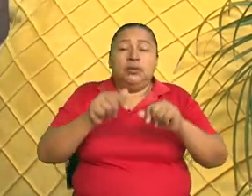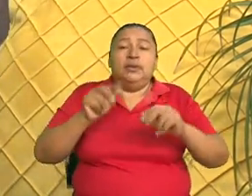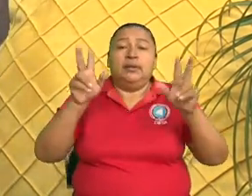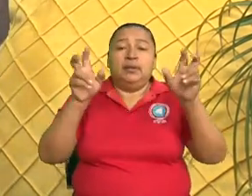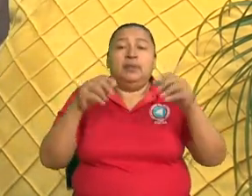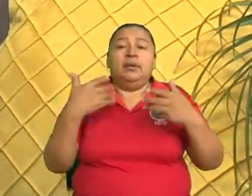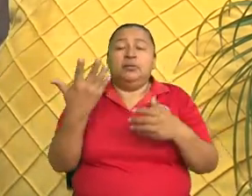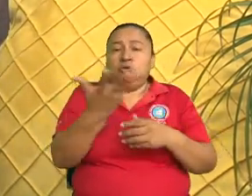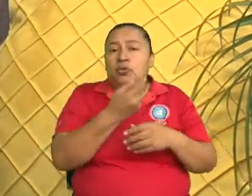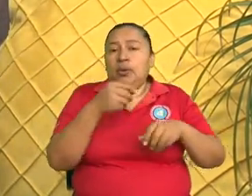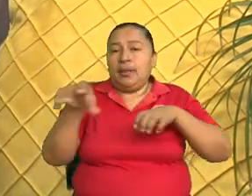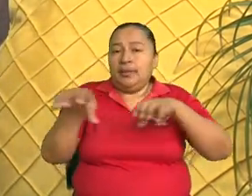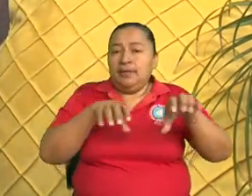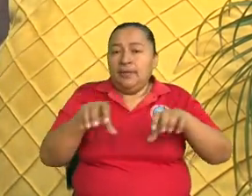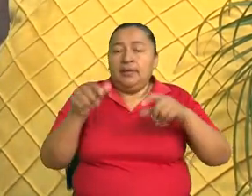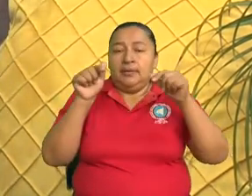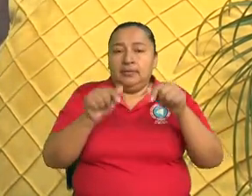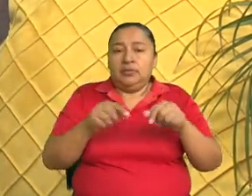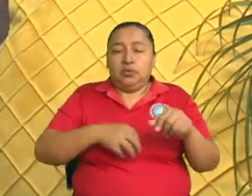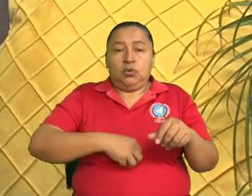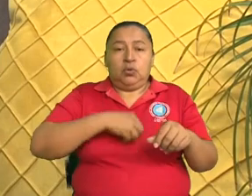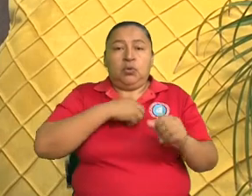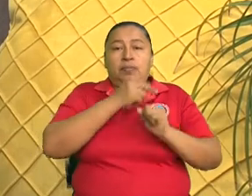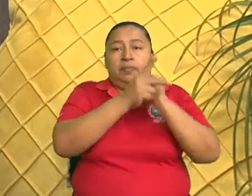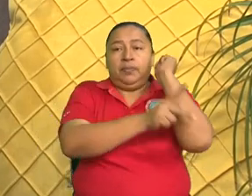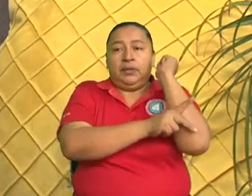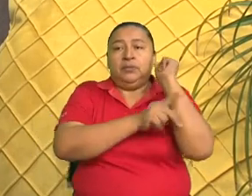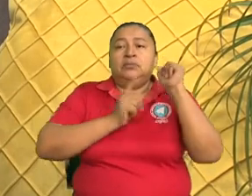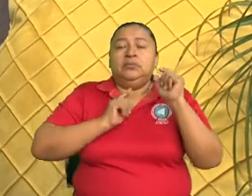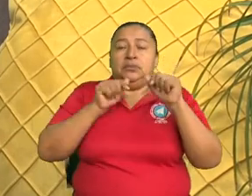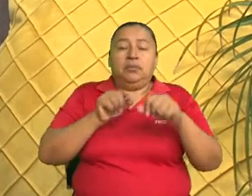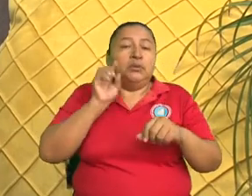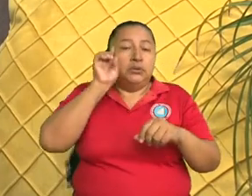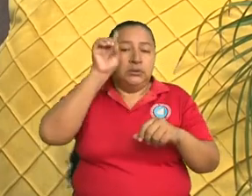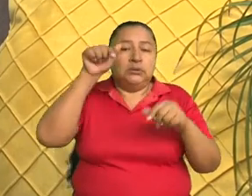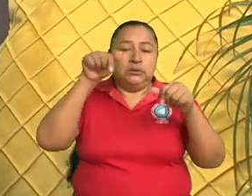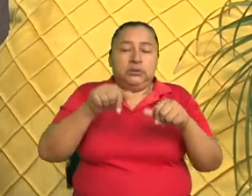tema, en todas las actividades de Orgullo Patrio que estamos nosotros desarrollando